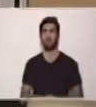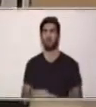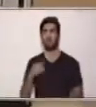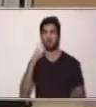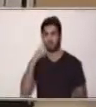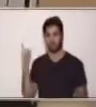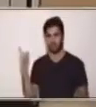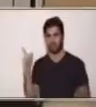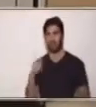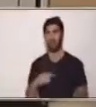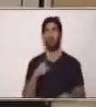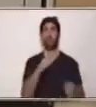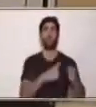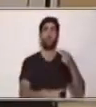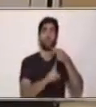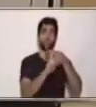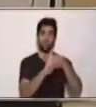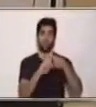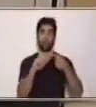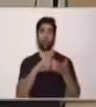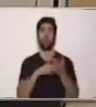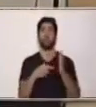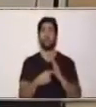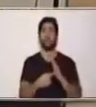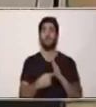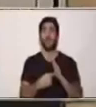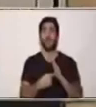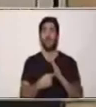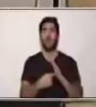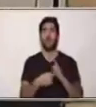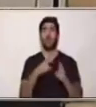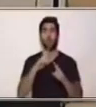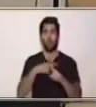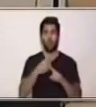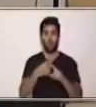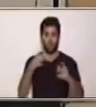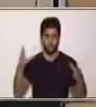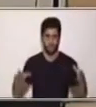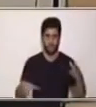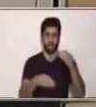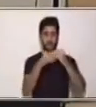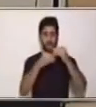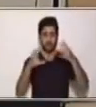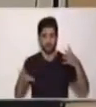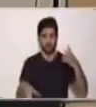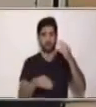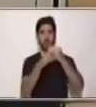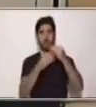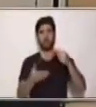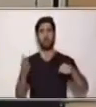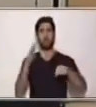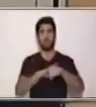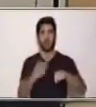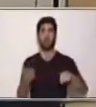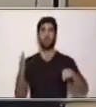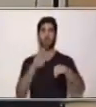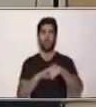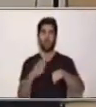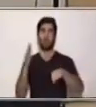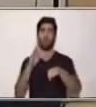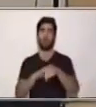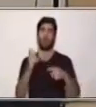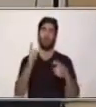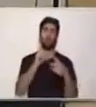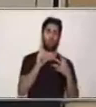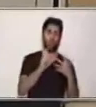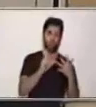La suma, recordemos, cuando hablamos de suma, hablamos de aumentar. Aumentar una cantidad, aumento